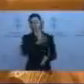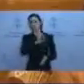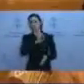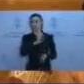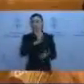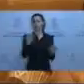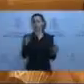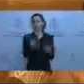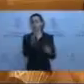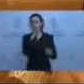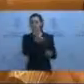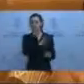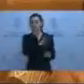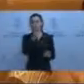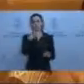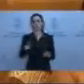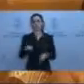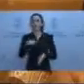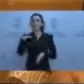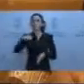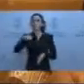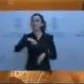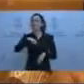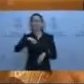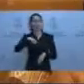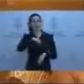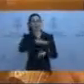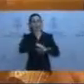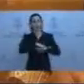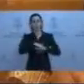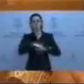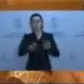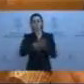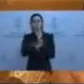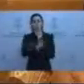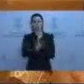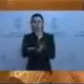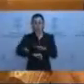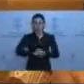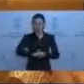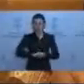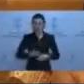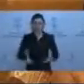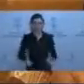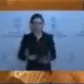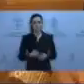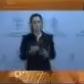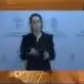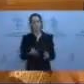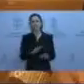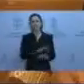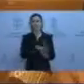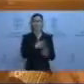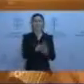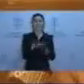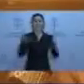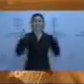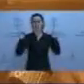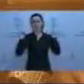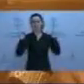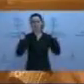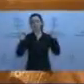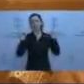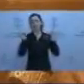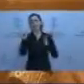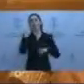señor Fernández, presidente del Gobierno, por no cumplir la ley. Pero mire, nada de esto se ha hecho por su parte y nos hemos enterado,